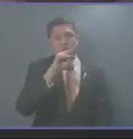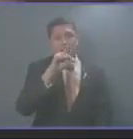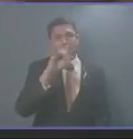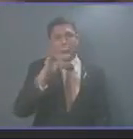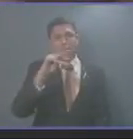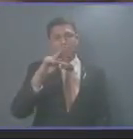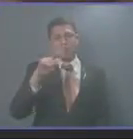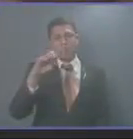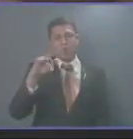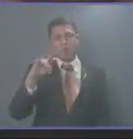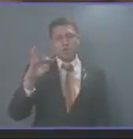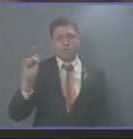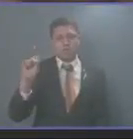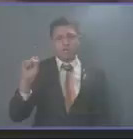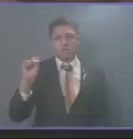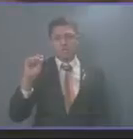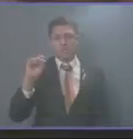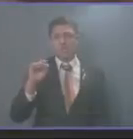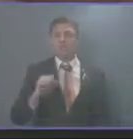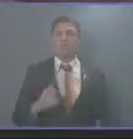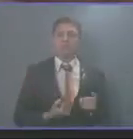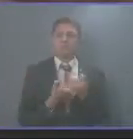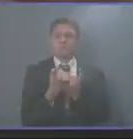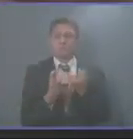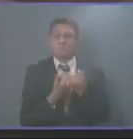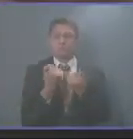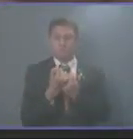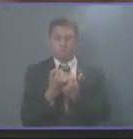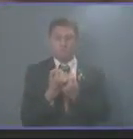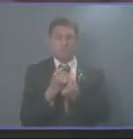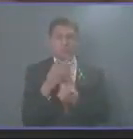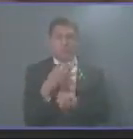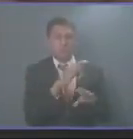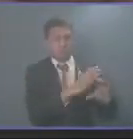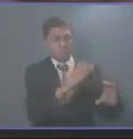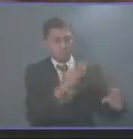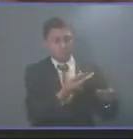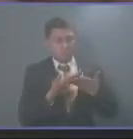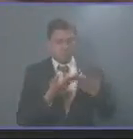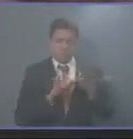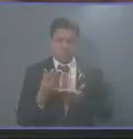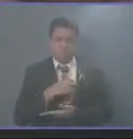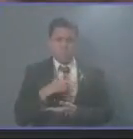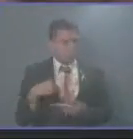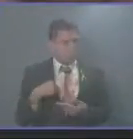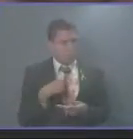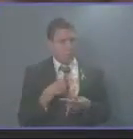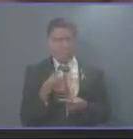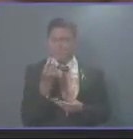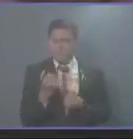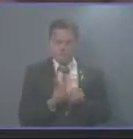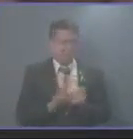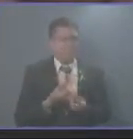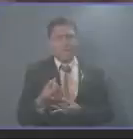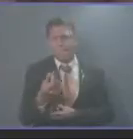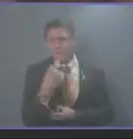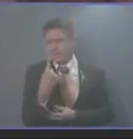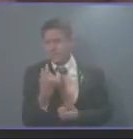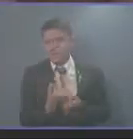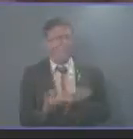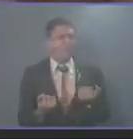familias afectadas, logrando la donación de 14 contenedores con equipos de atención médica,